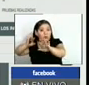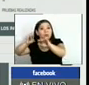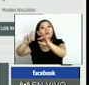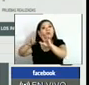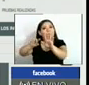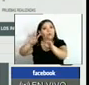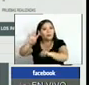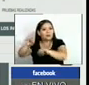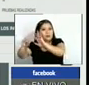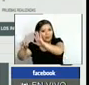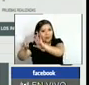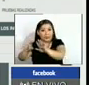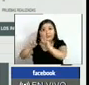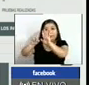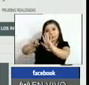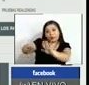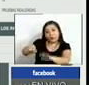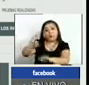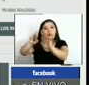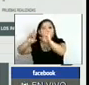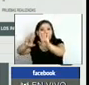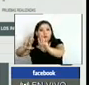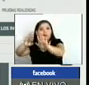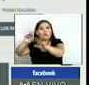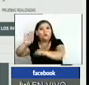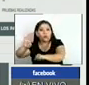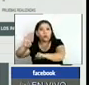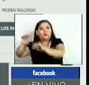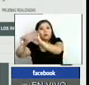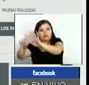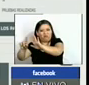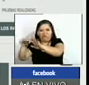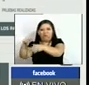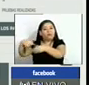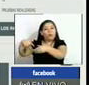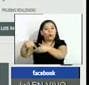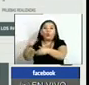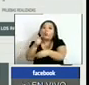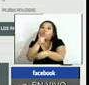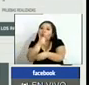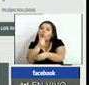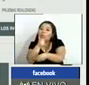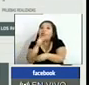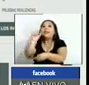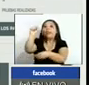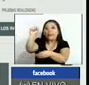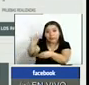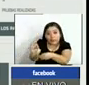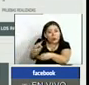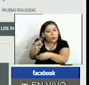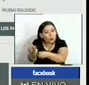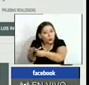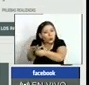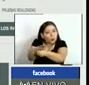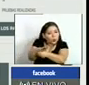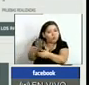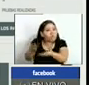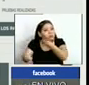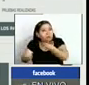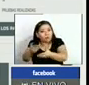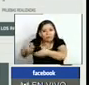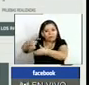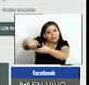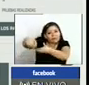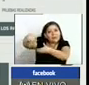6,846. Ese 6,846 son los casos sospechosos, es decir, personas que podrían estar contagiadas